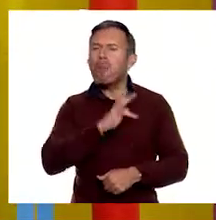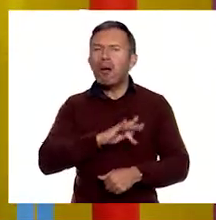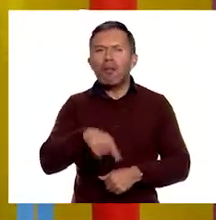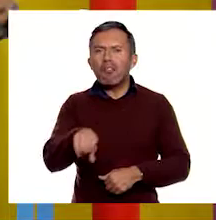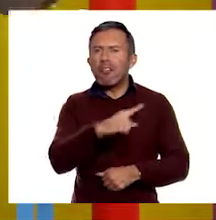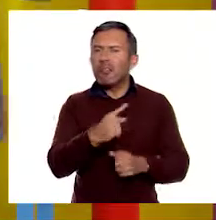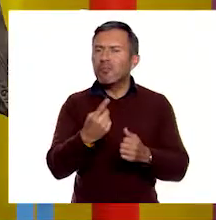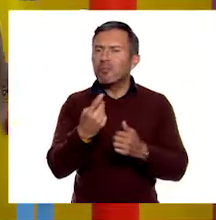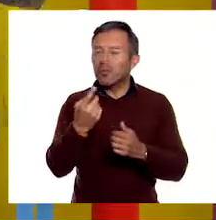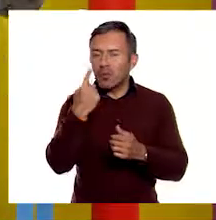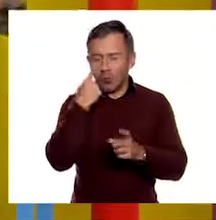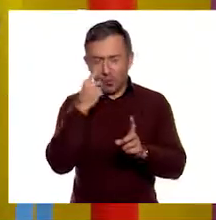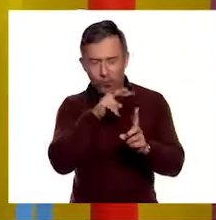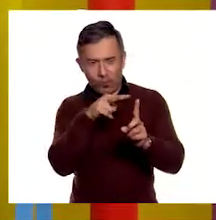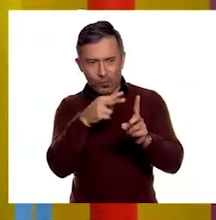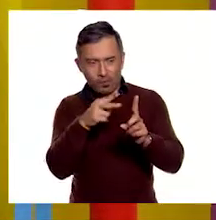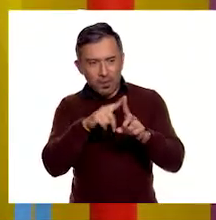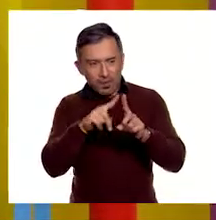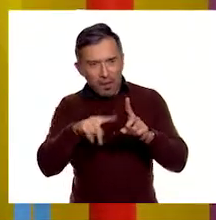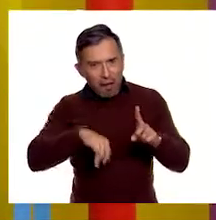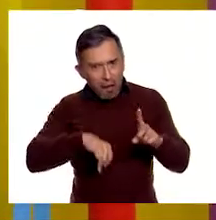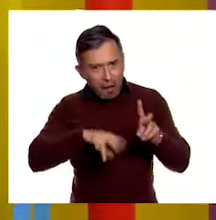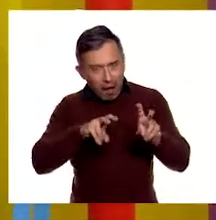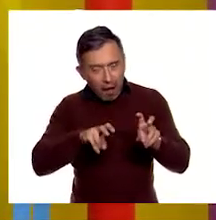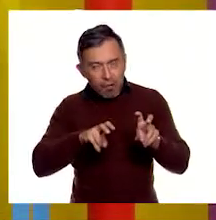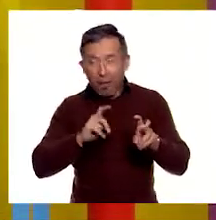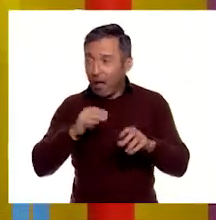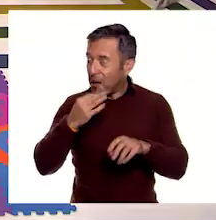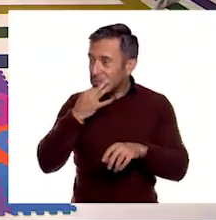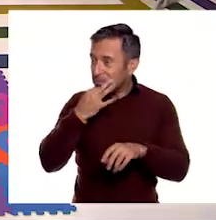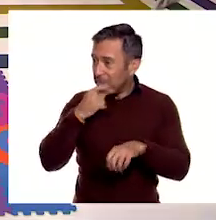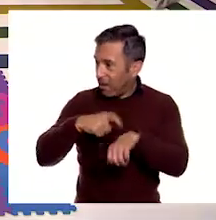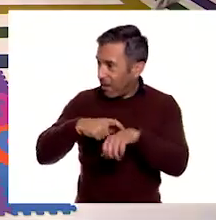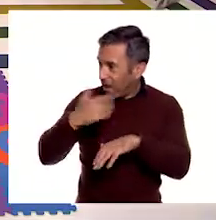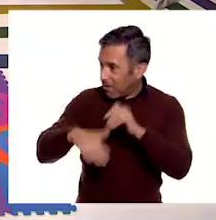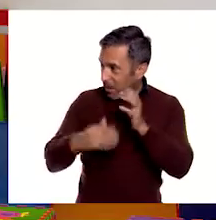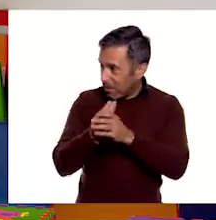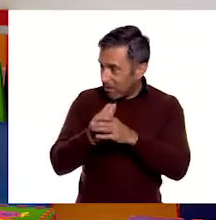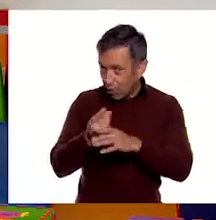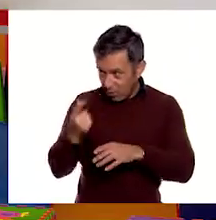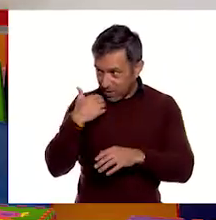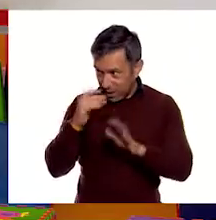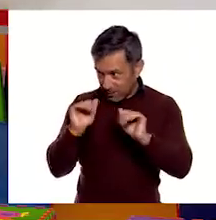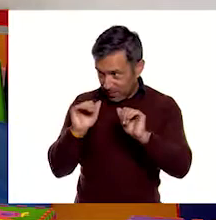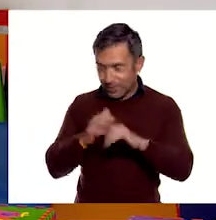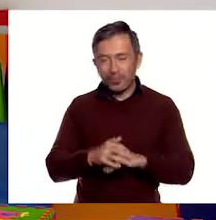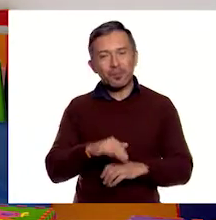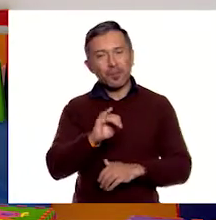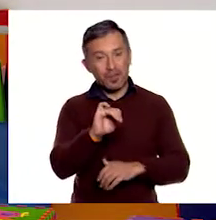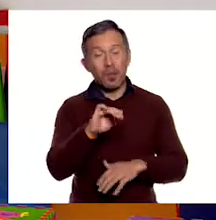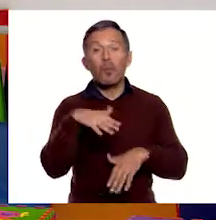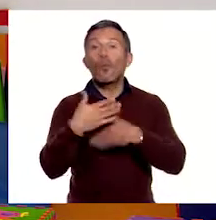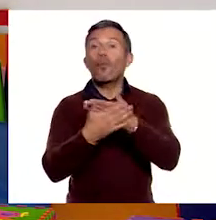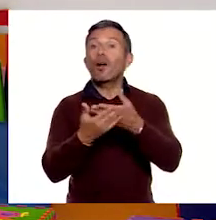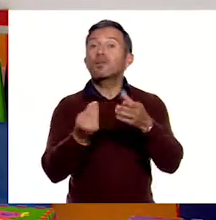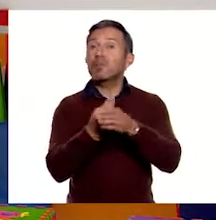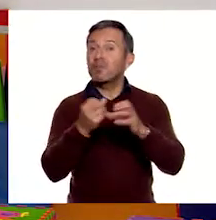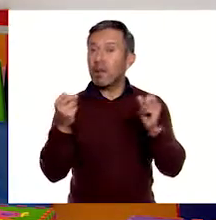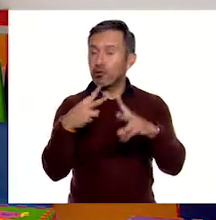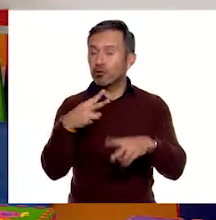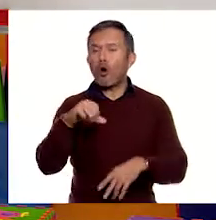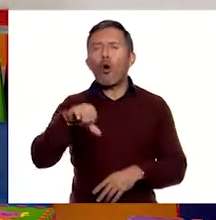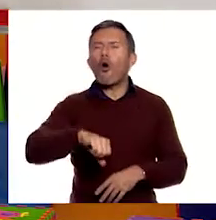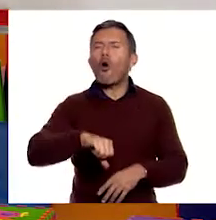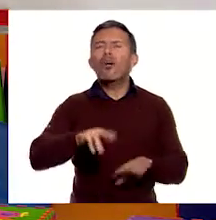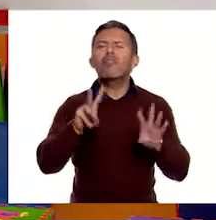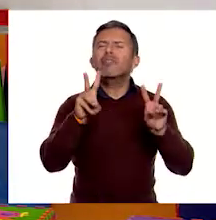estas ilusiones ópticas, se nos terminó la clase. ¿Quieres despedirte de las niñas y los niños? Sí, nos vemos la próxima clase. Y recuerden el reto del día de hoy, porque